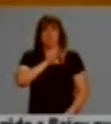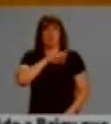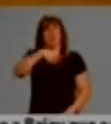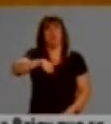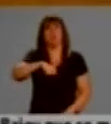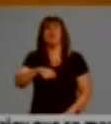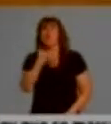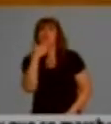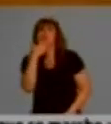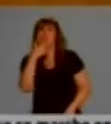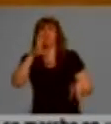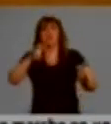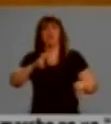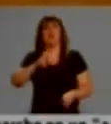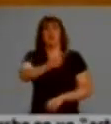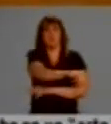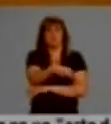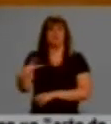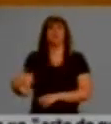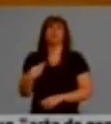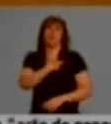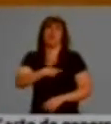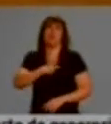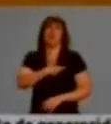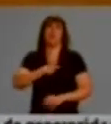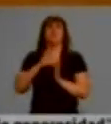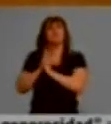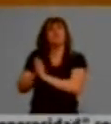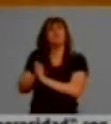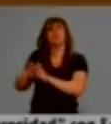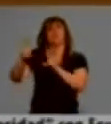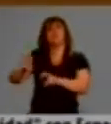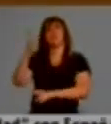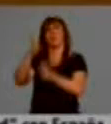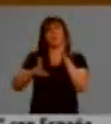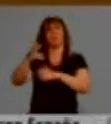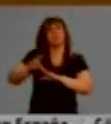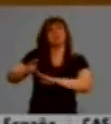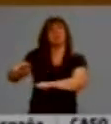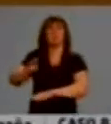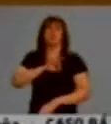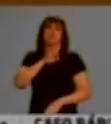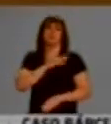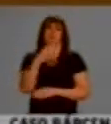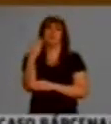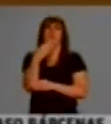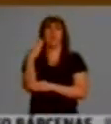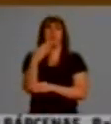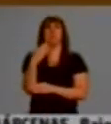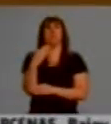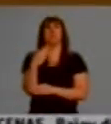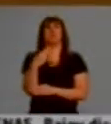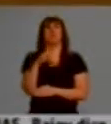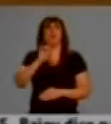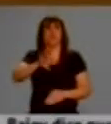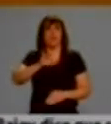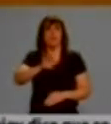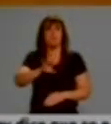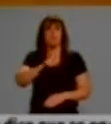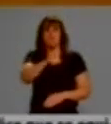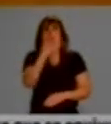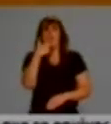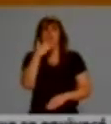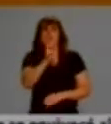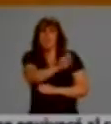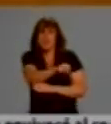del resultado de la comisión rogatoria de las cuentas de Luis Bárcenas? Décimo quinta, ¿conocía usted el resultado de